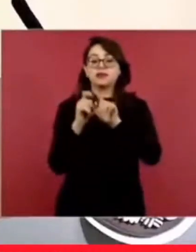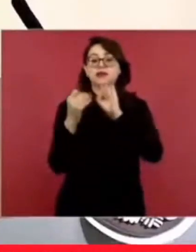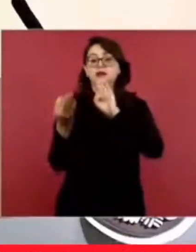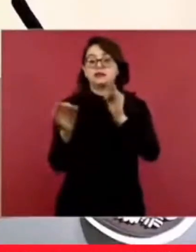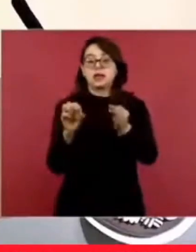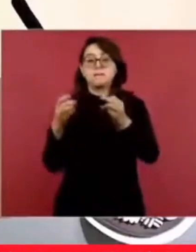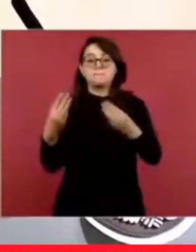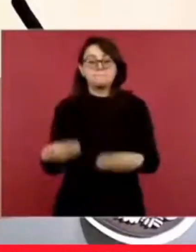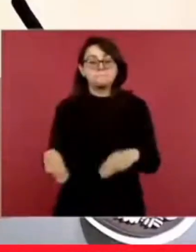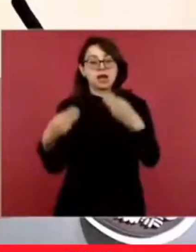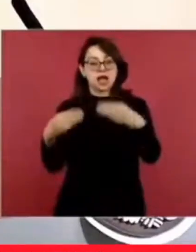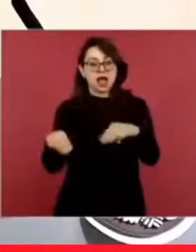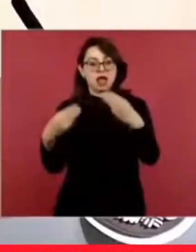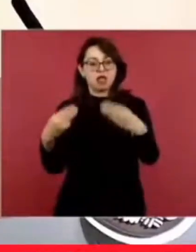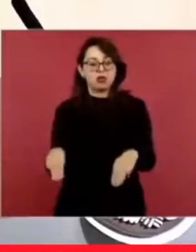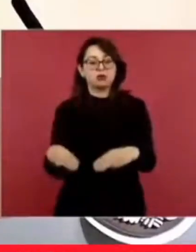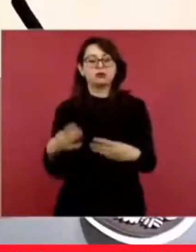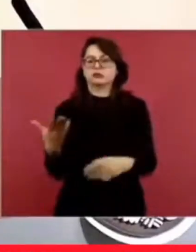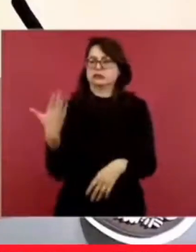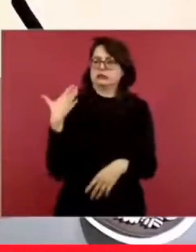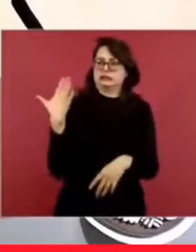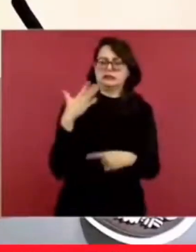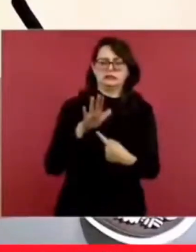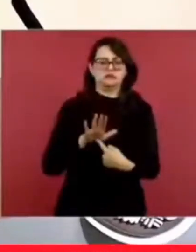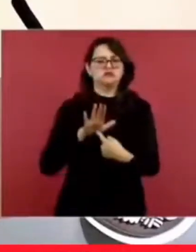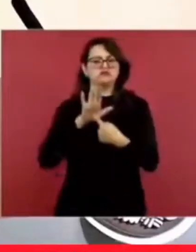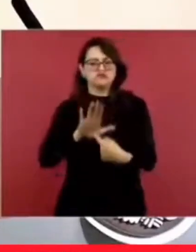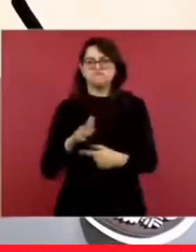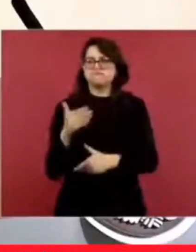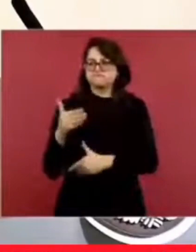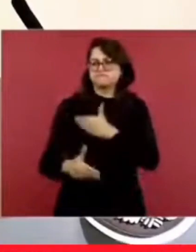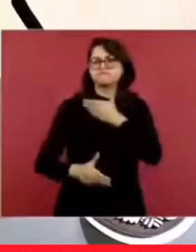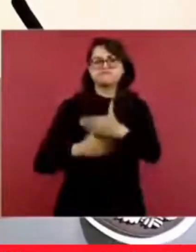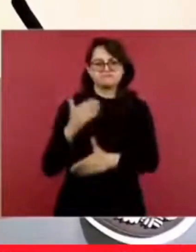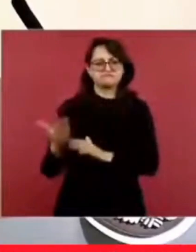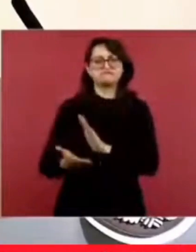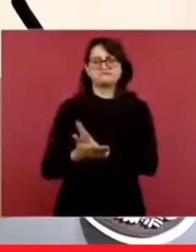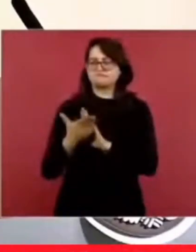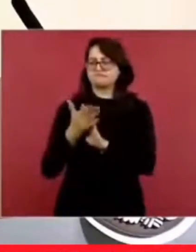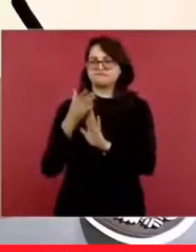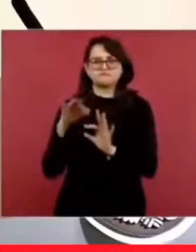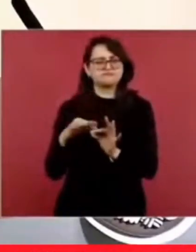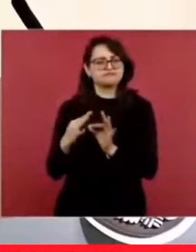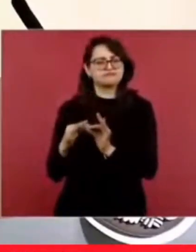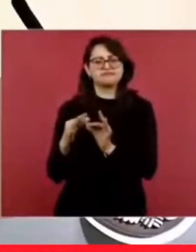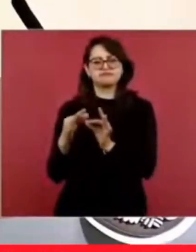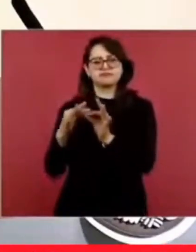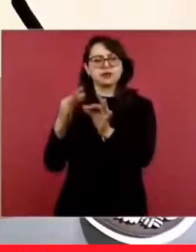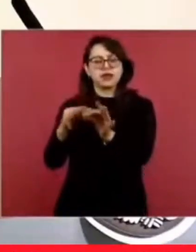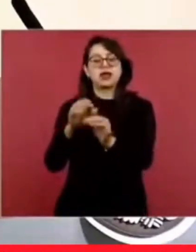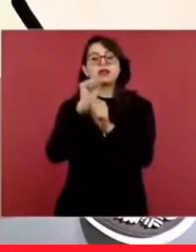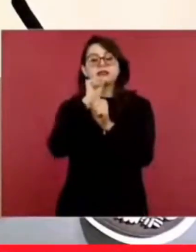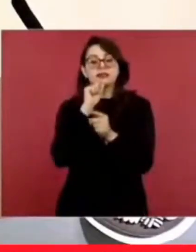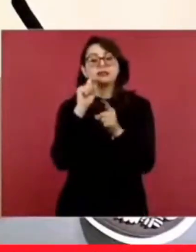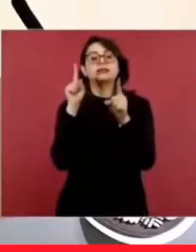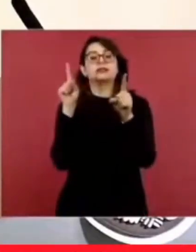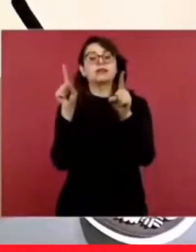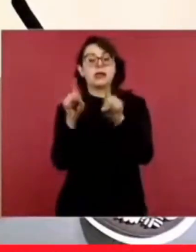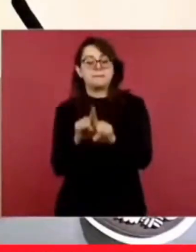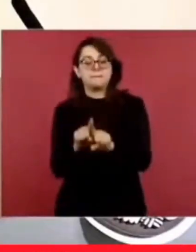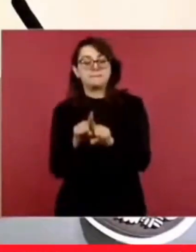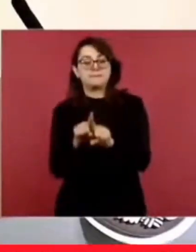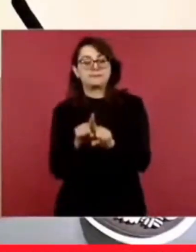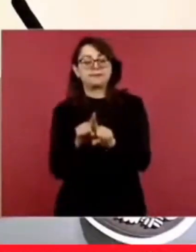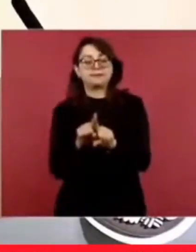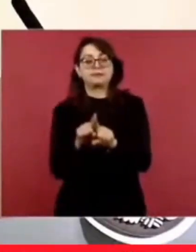y un cash que presentamos aquí hace algunas semanas y que avanza señor presidente en tiempo y forma también en chetumal y como parte de esta gran